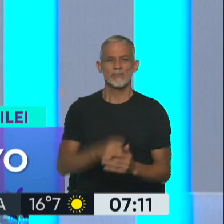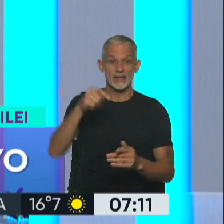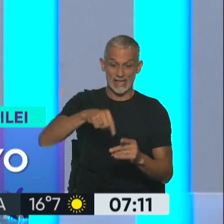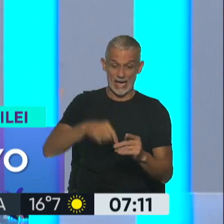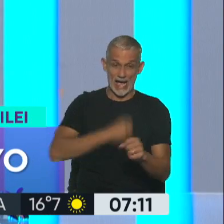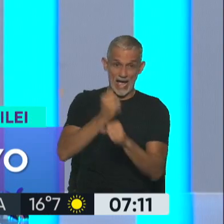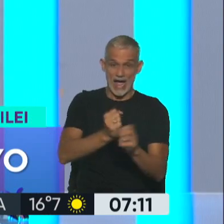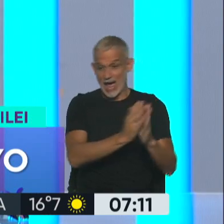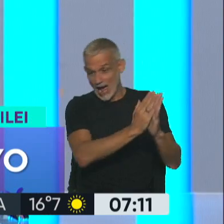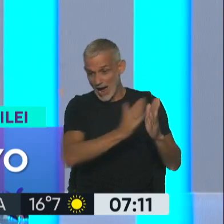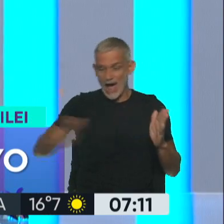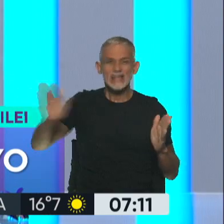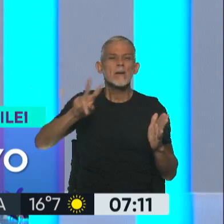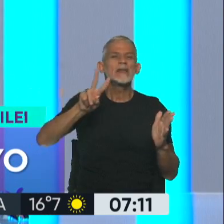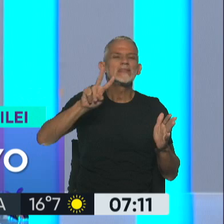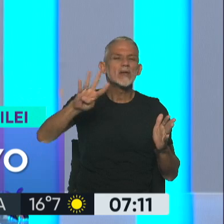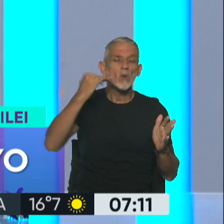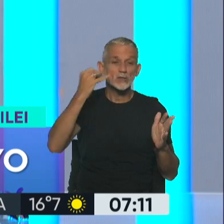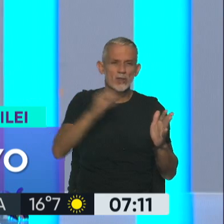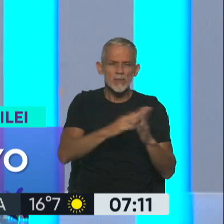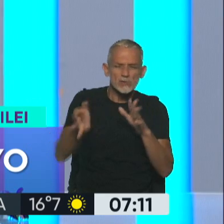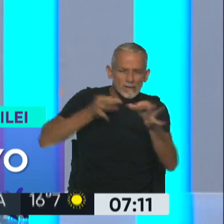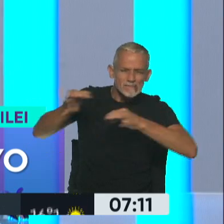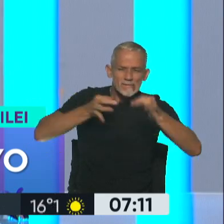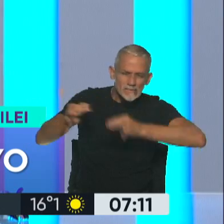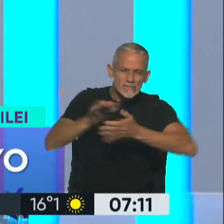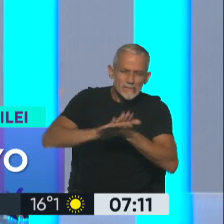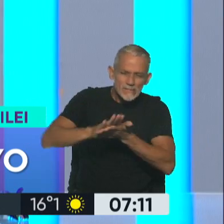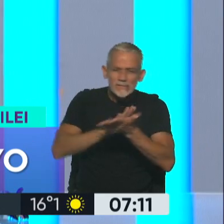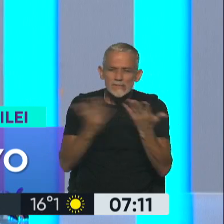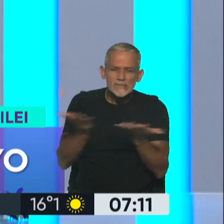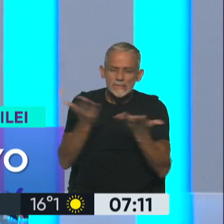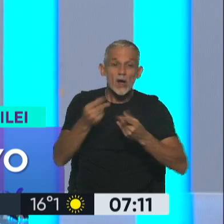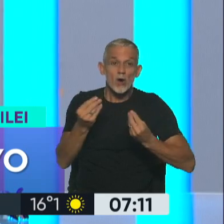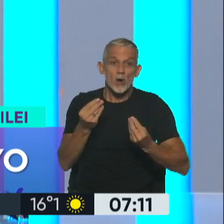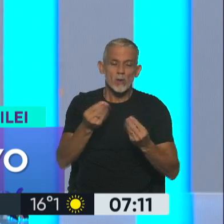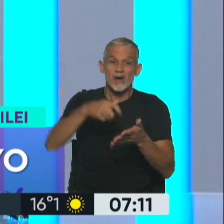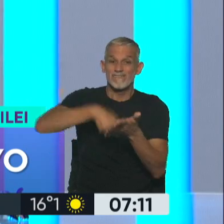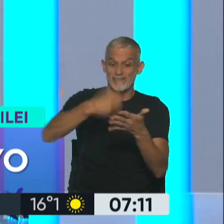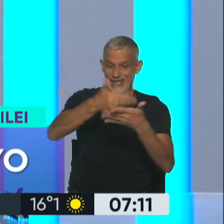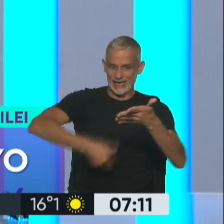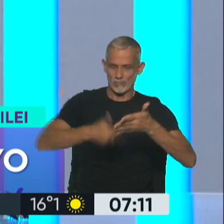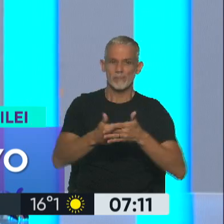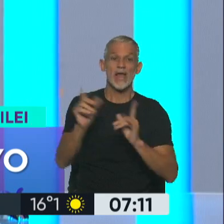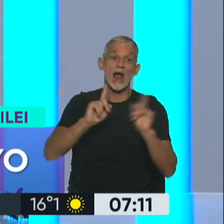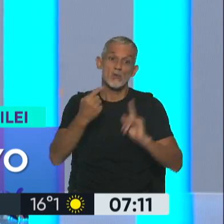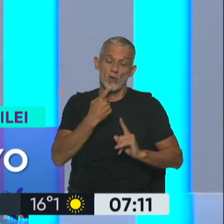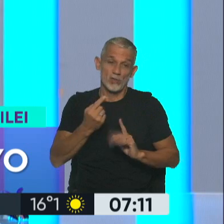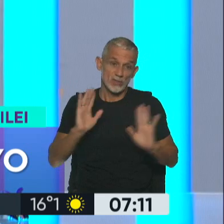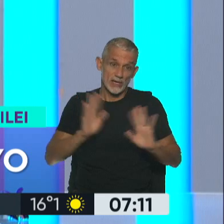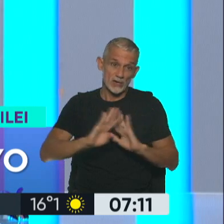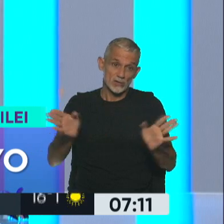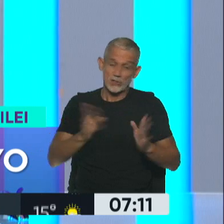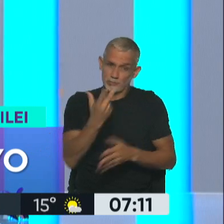hoy al 24, se va a estar conversando respecto a qué es lo que se va a firmar. Algunos ya adelantaron